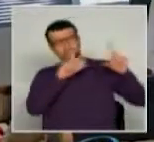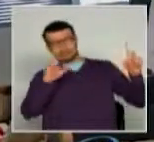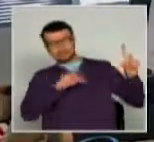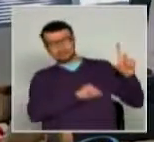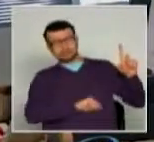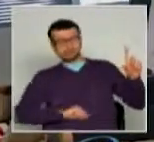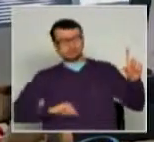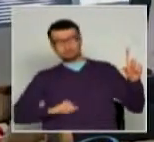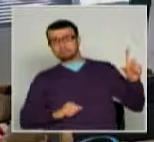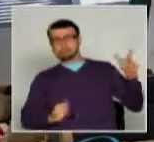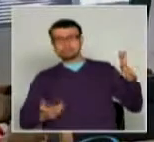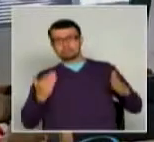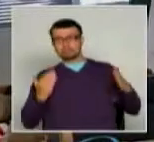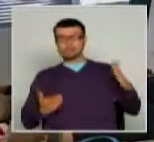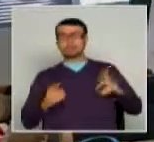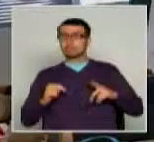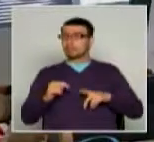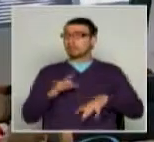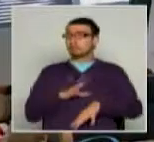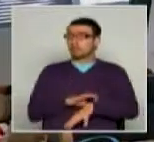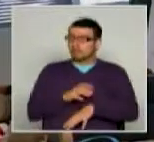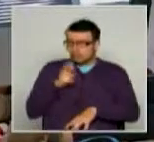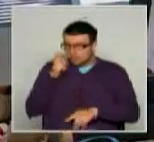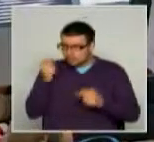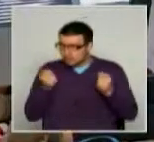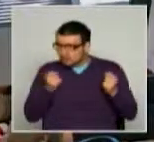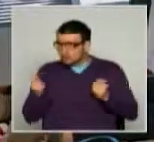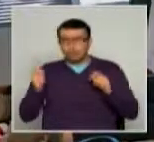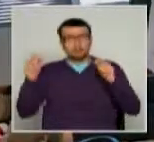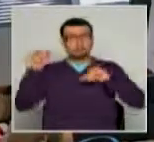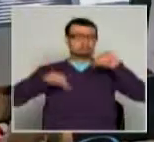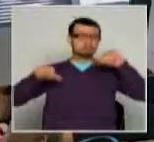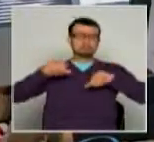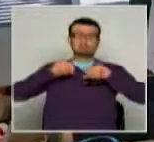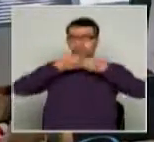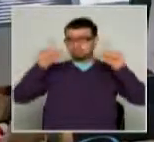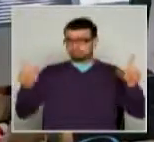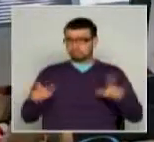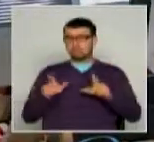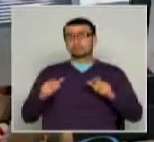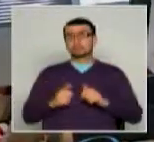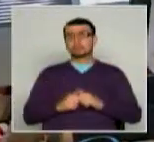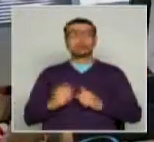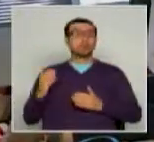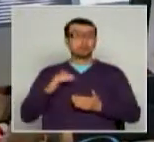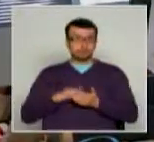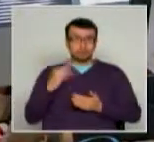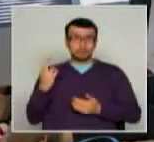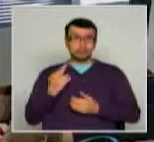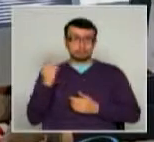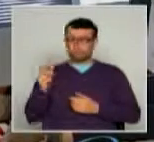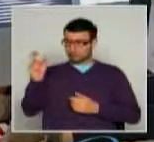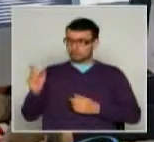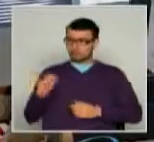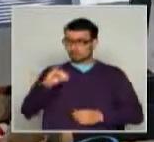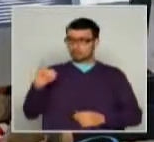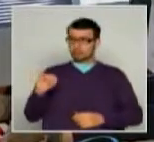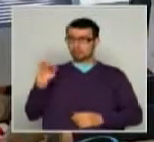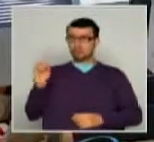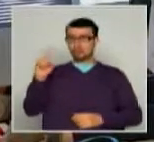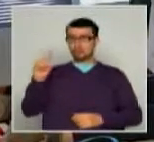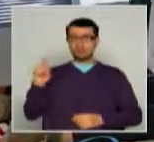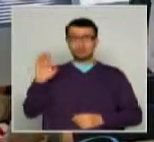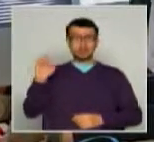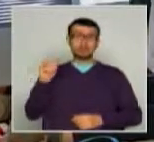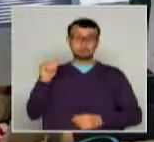parte ortodoxa diagnóstica, exámenes de laboratorio. Vuelvo y repito, para que José esté acá y un paciente esté